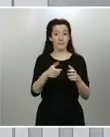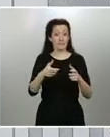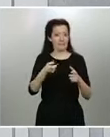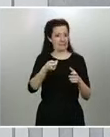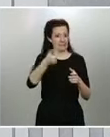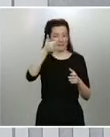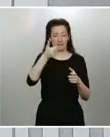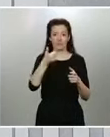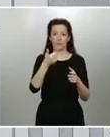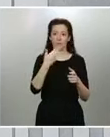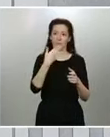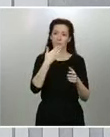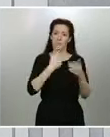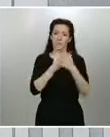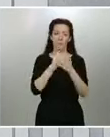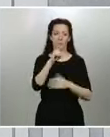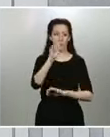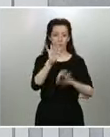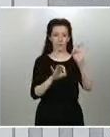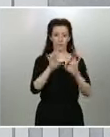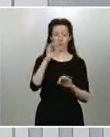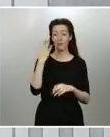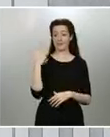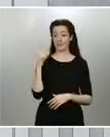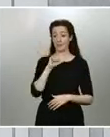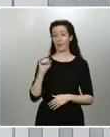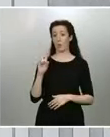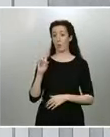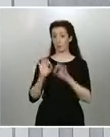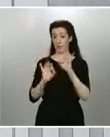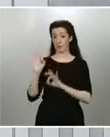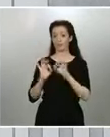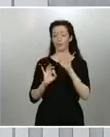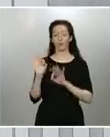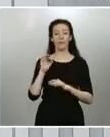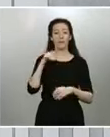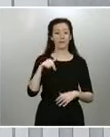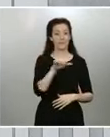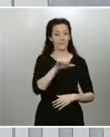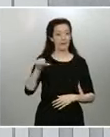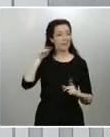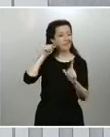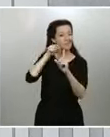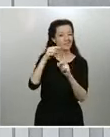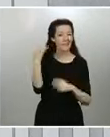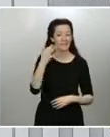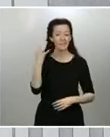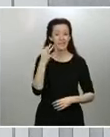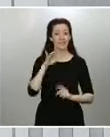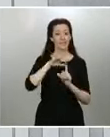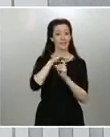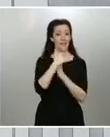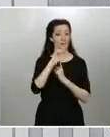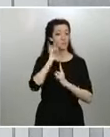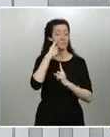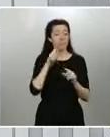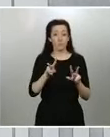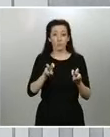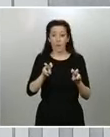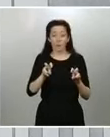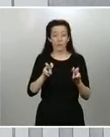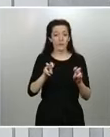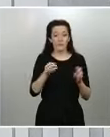pasada en el entorno de 1% esta semana el objetivo que tenemos es de que sean incrementos siempre inferiores 1